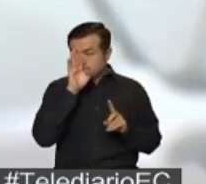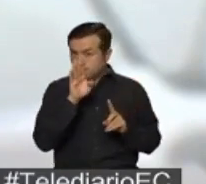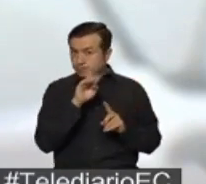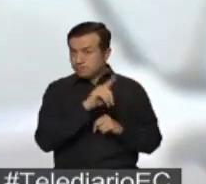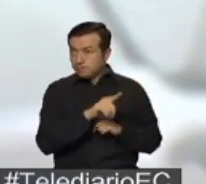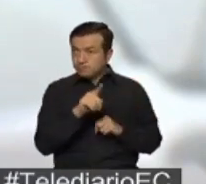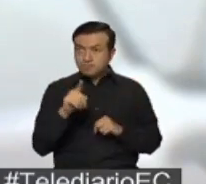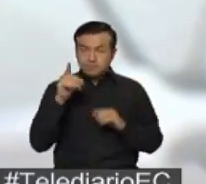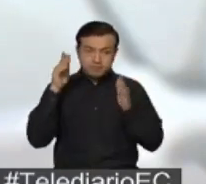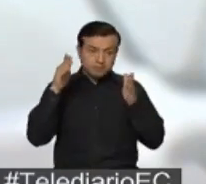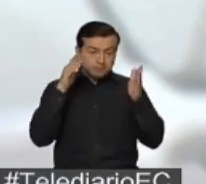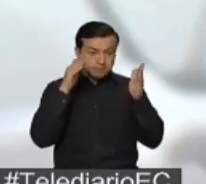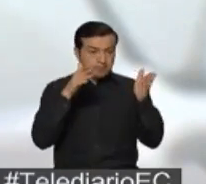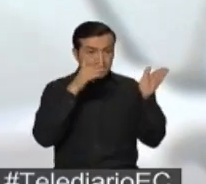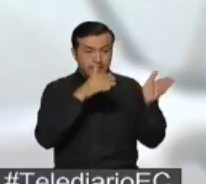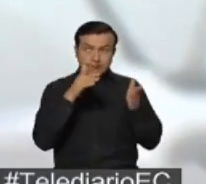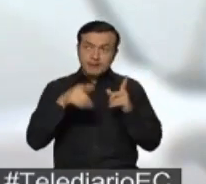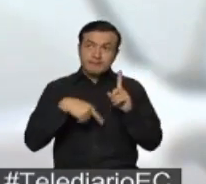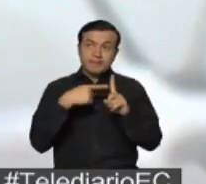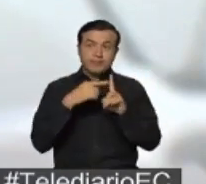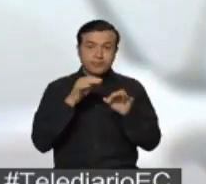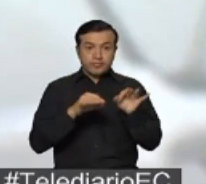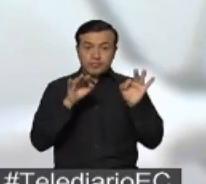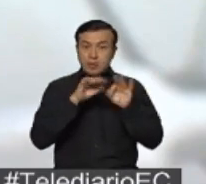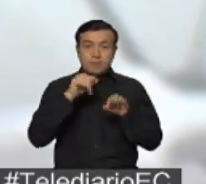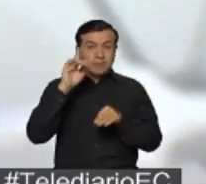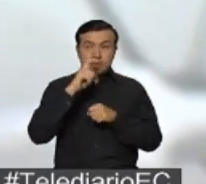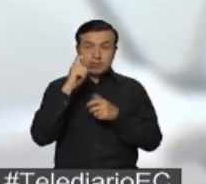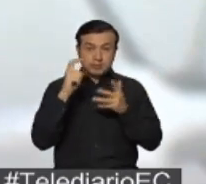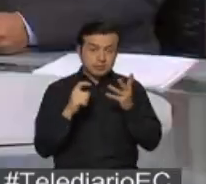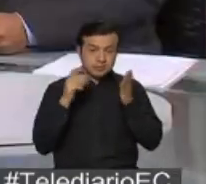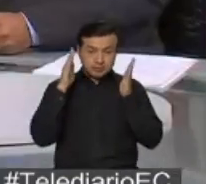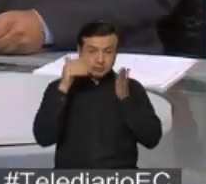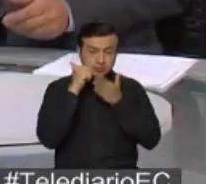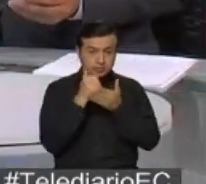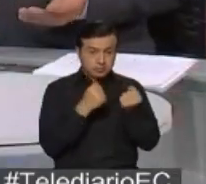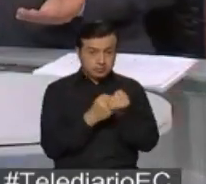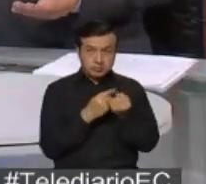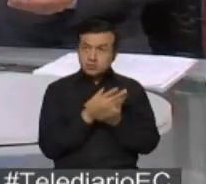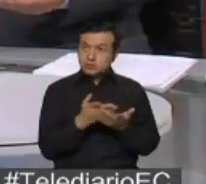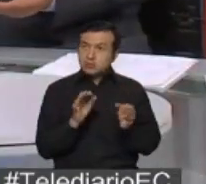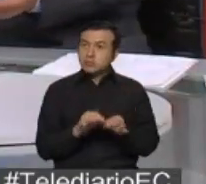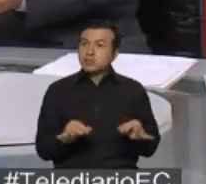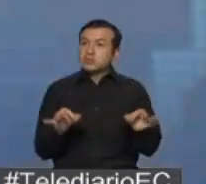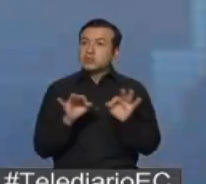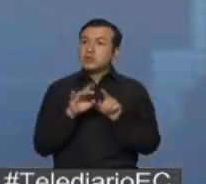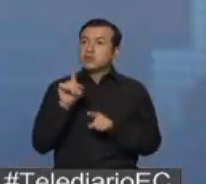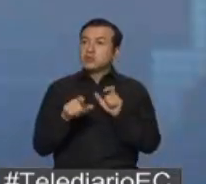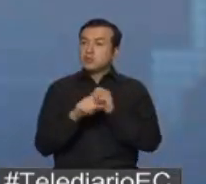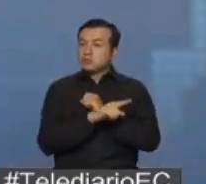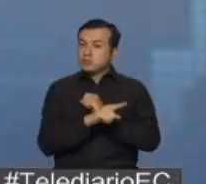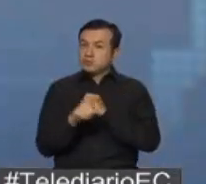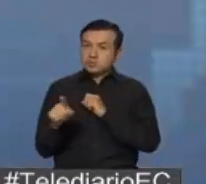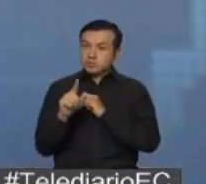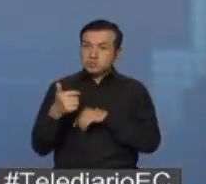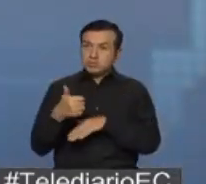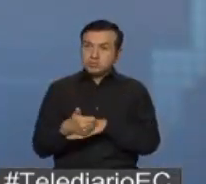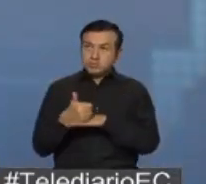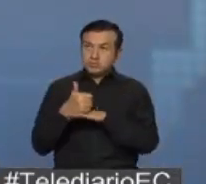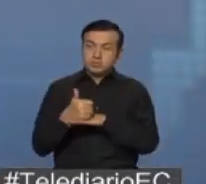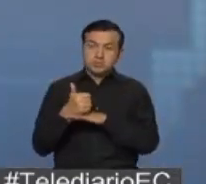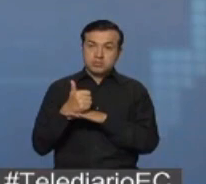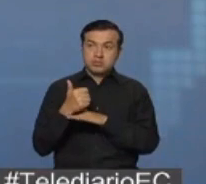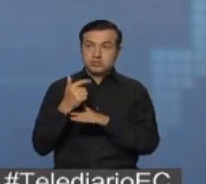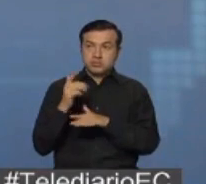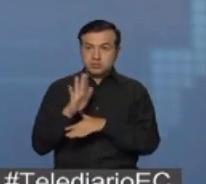atención se tiene que focalizar especialmente donde más se necesita claro que sí es importante entonces a quienes estén a la cabeza de las distintas